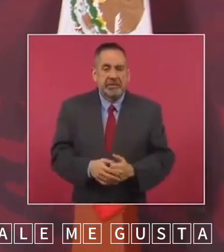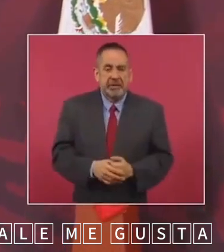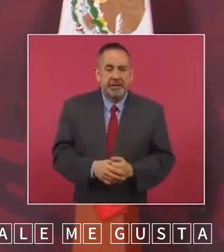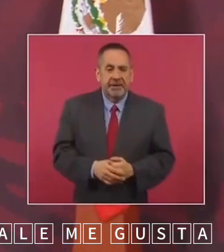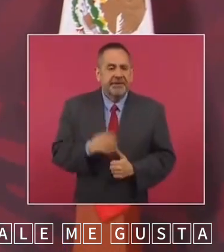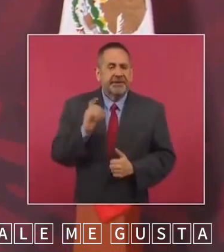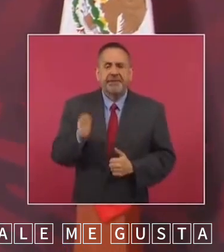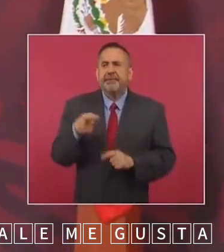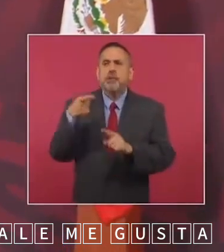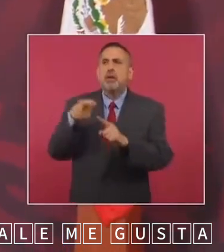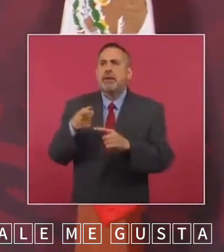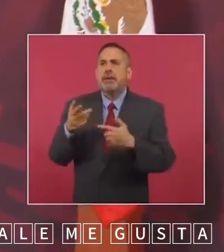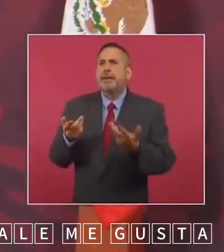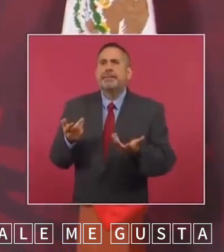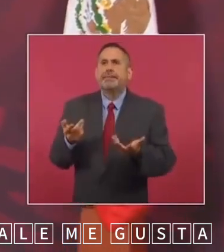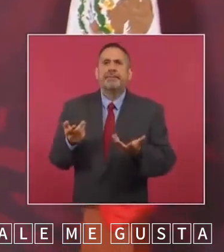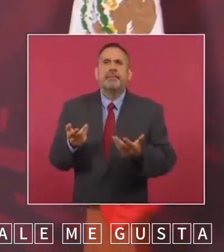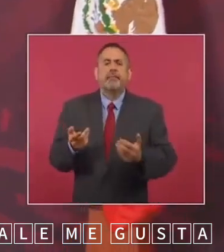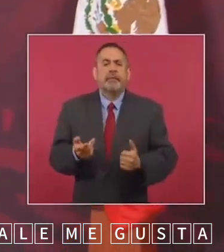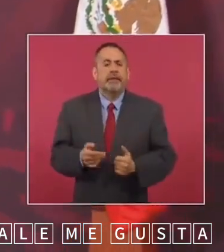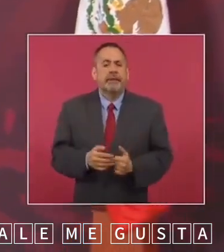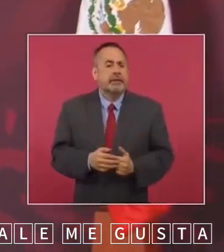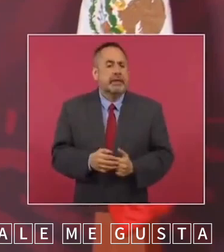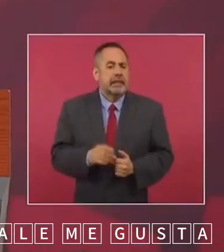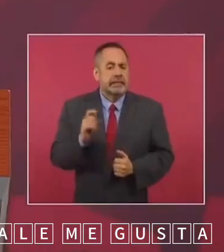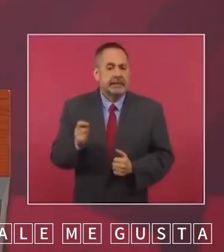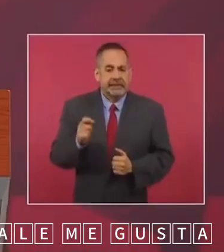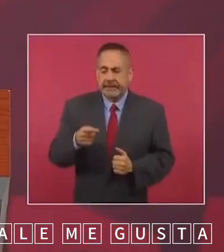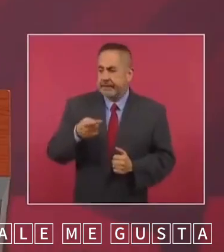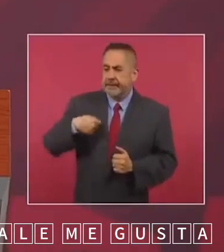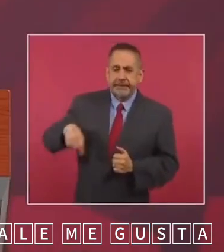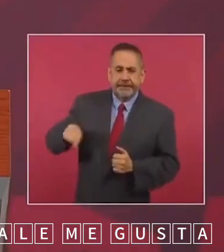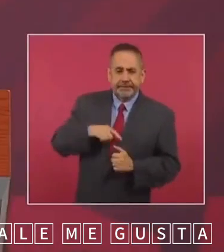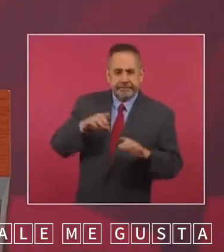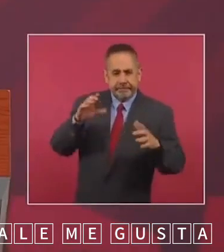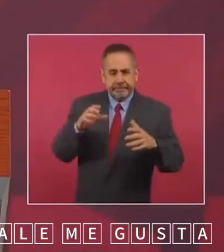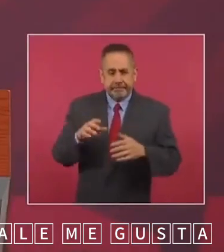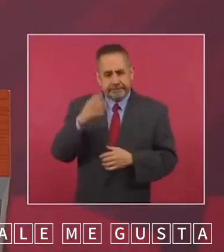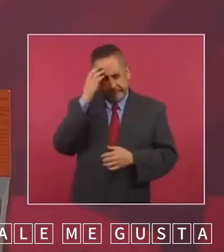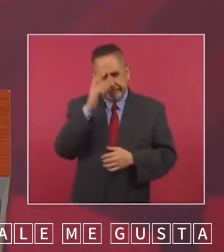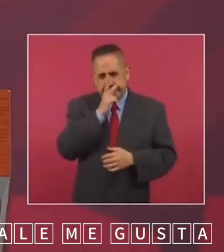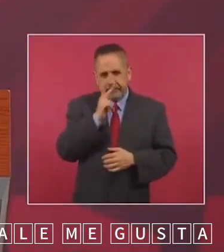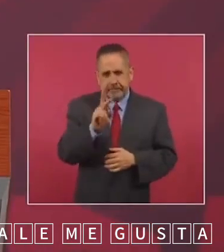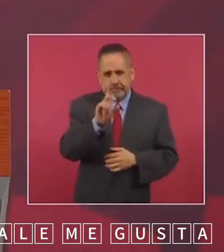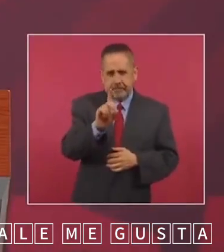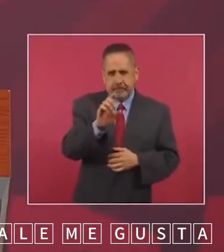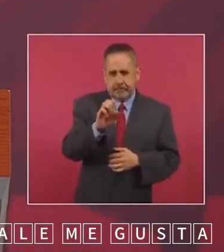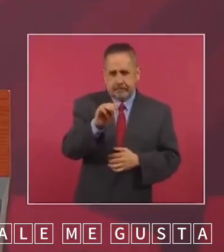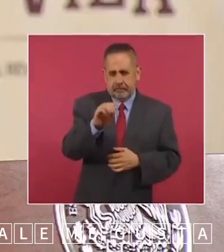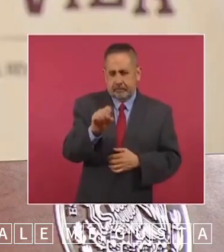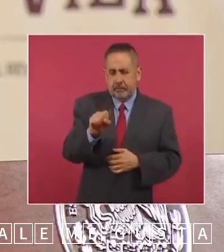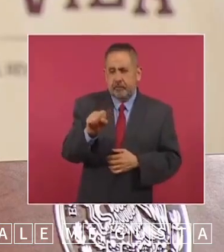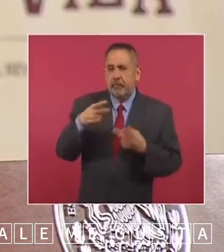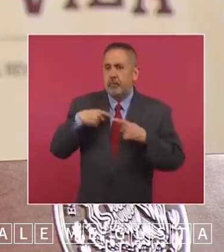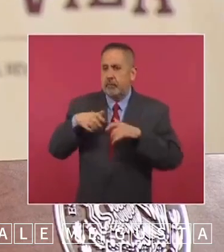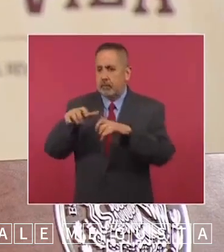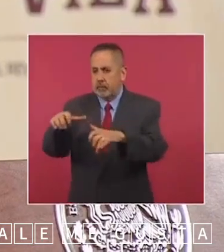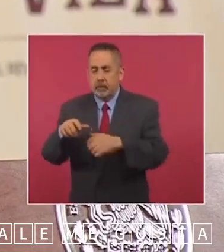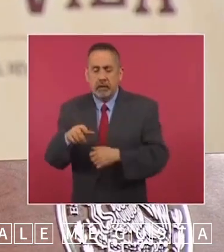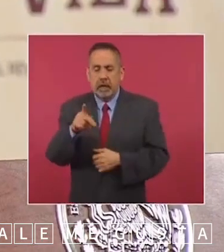que consiste en que demos es pueblo y Kratos es